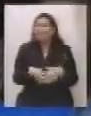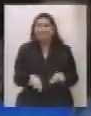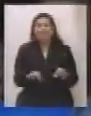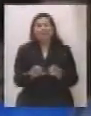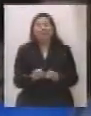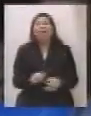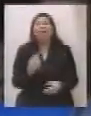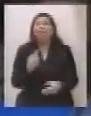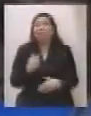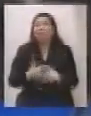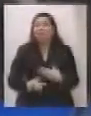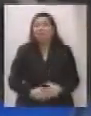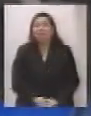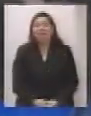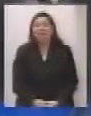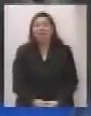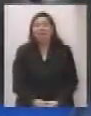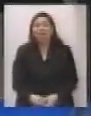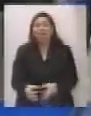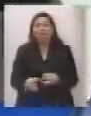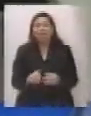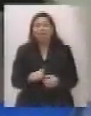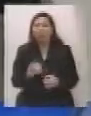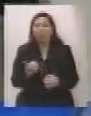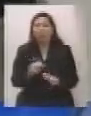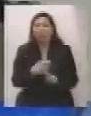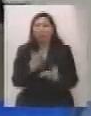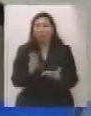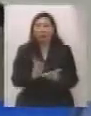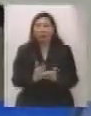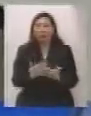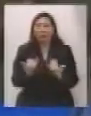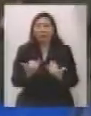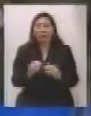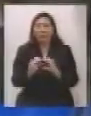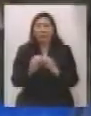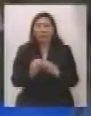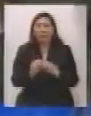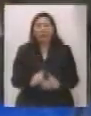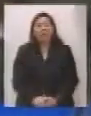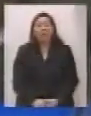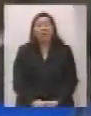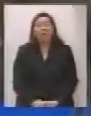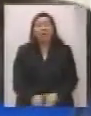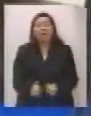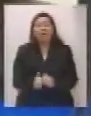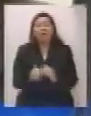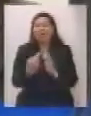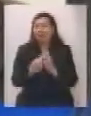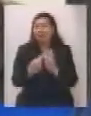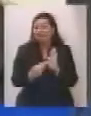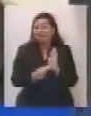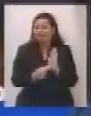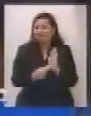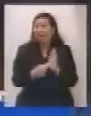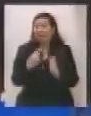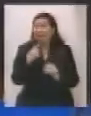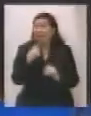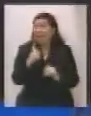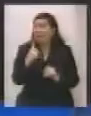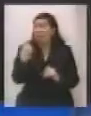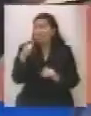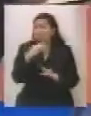por avanzar el funcional explicó que otro de los problemas que enfrenta ese sector está relacionado con el registro nacional dijo que de